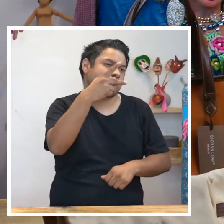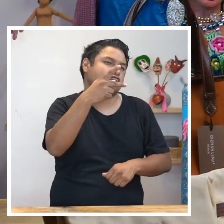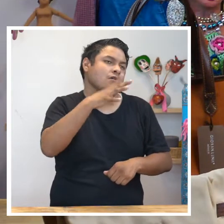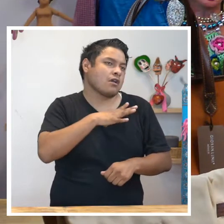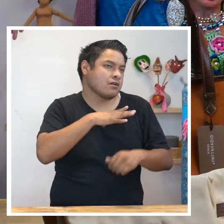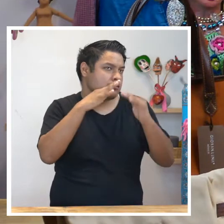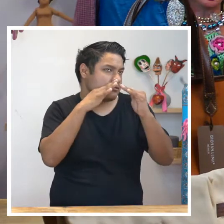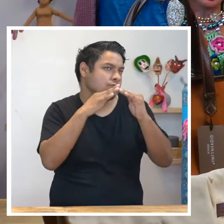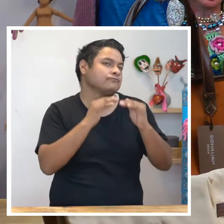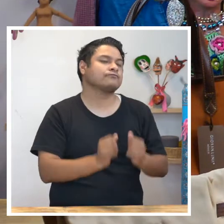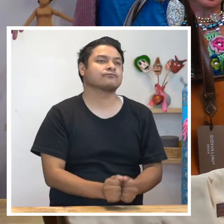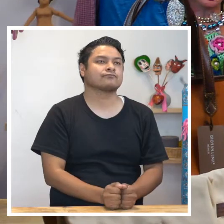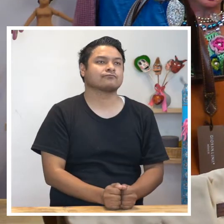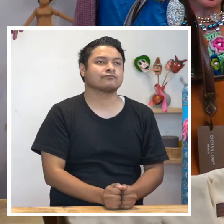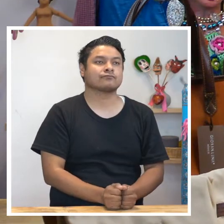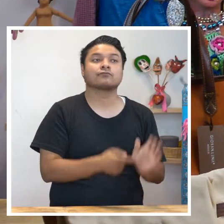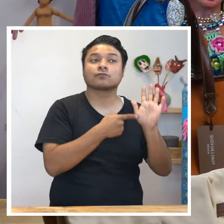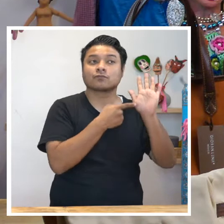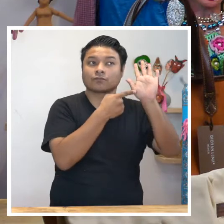los pedazos de cinto.